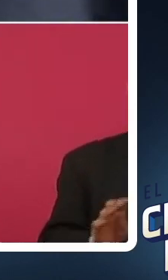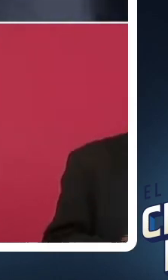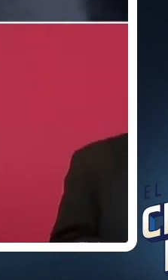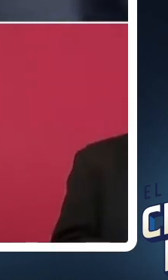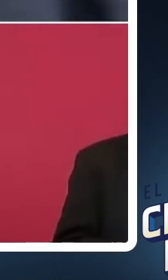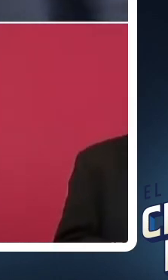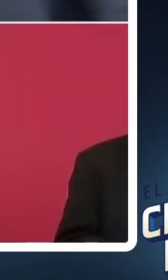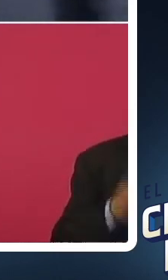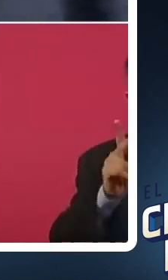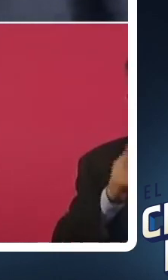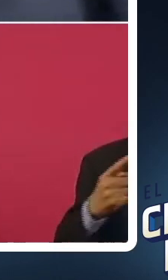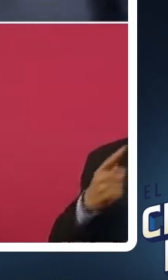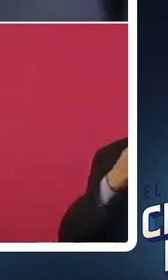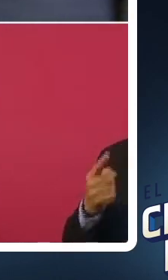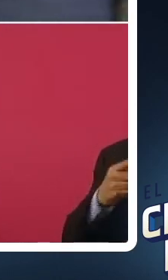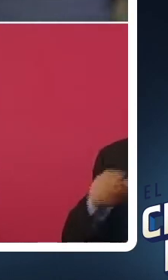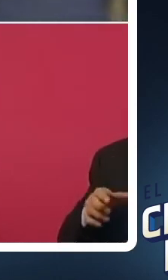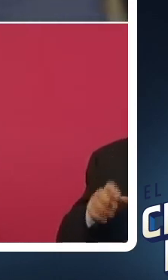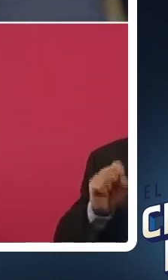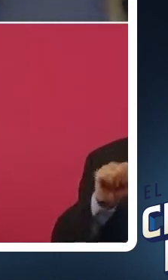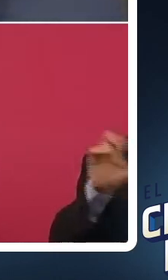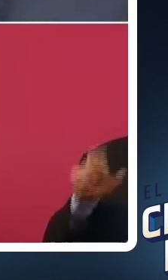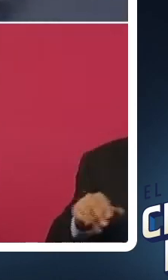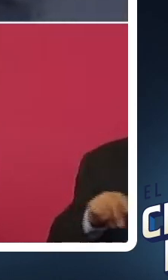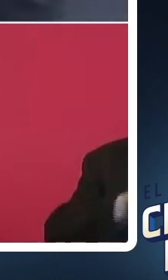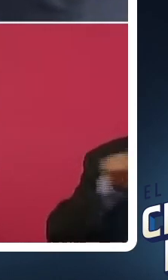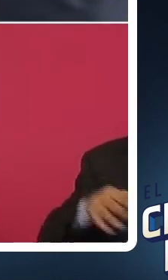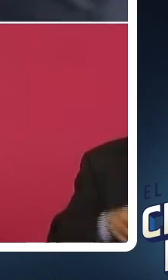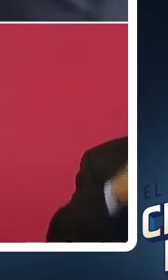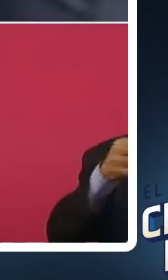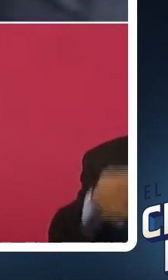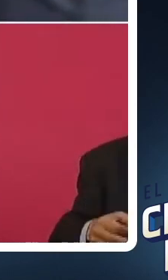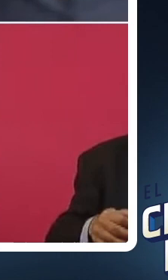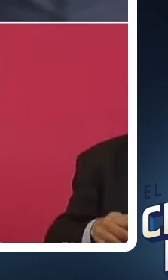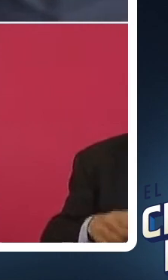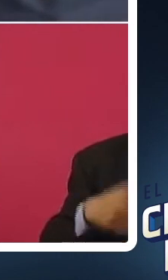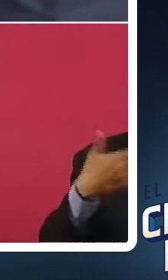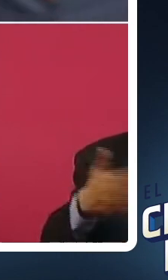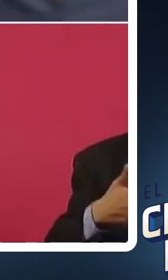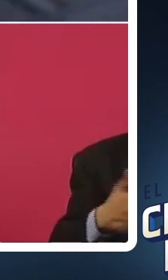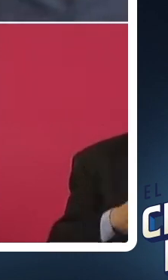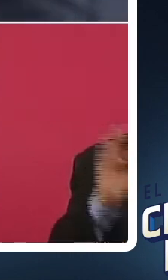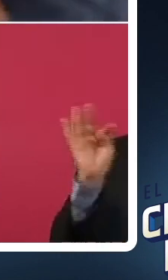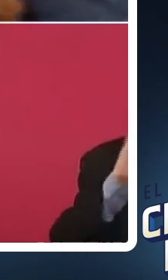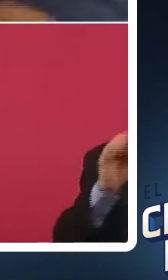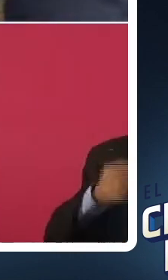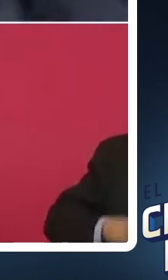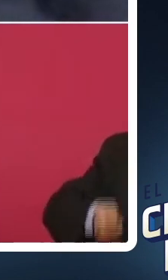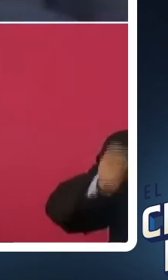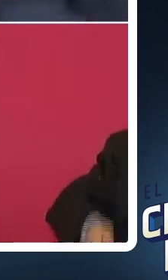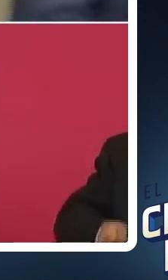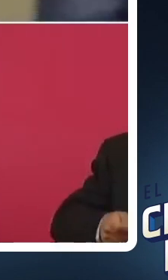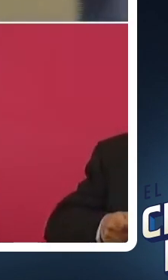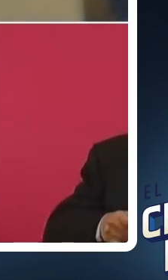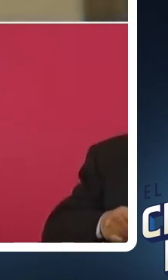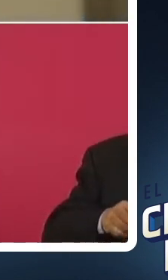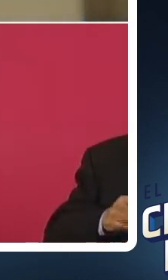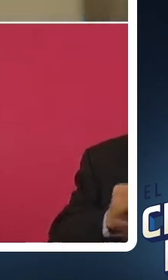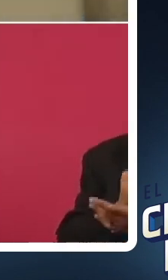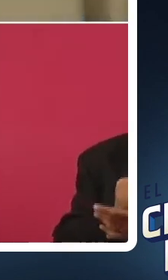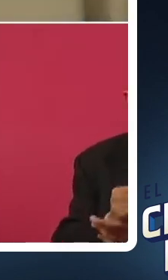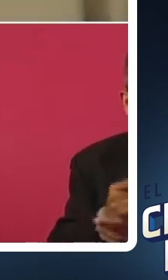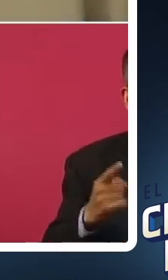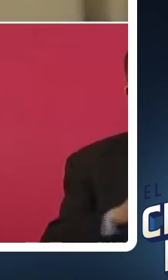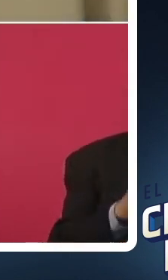la discusión fue aplazada argumentando que la resolución del mismo podría interferir en la contienda electoral del pasado 5 de